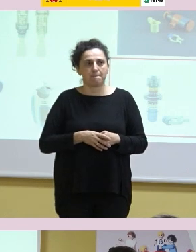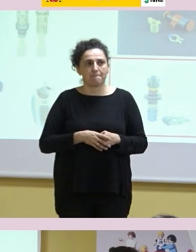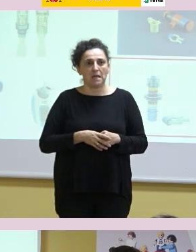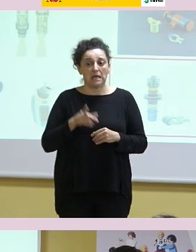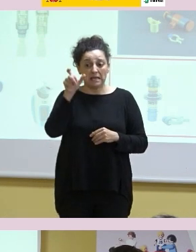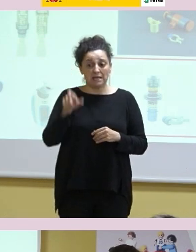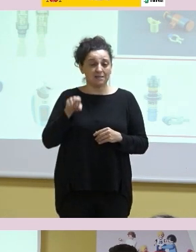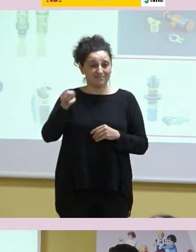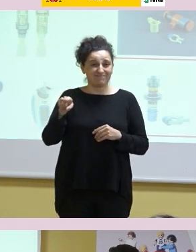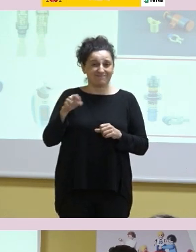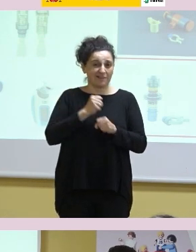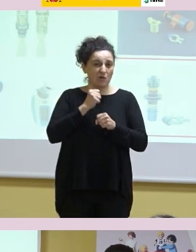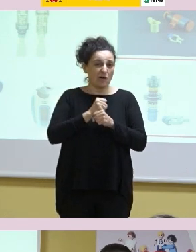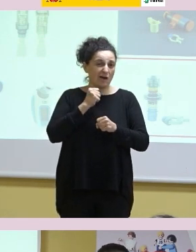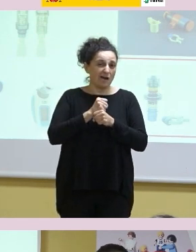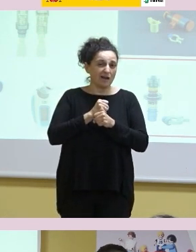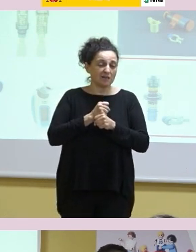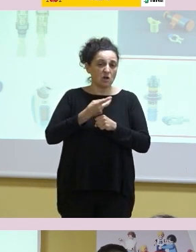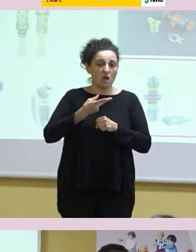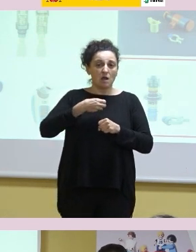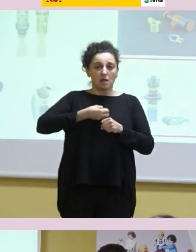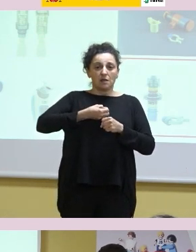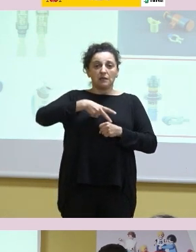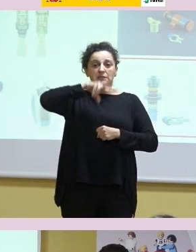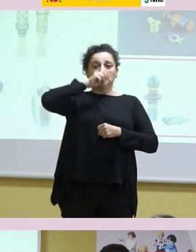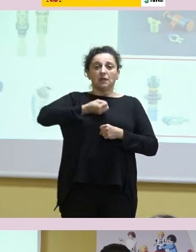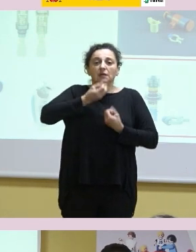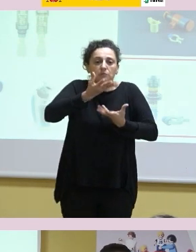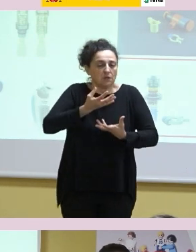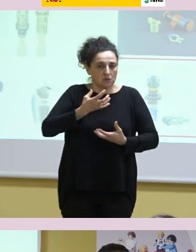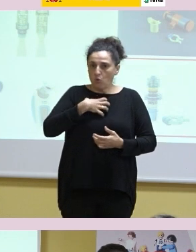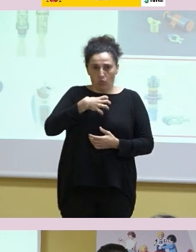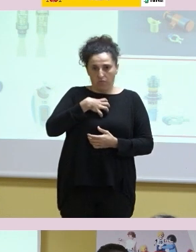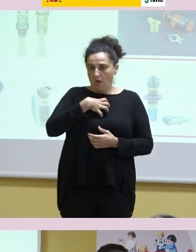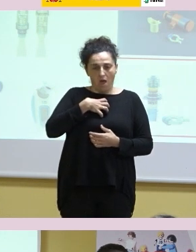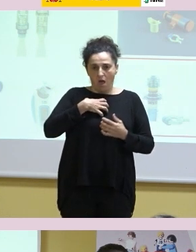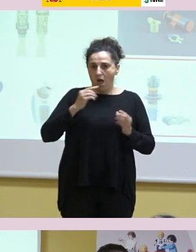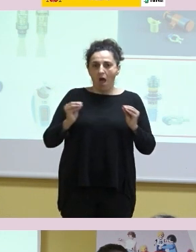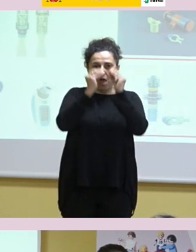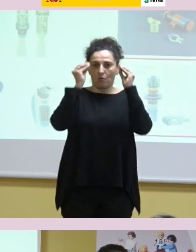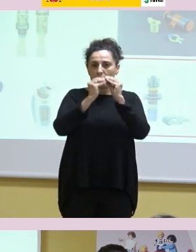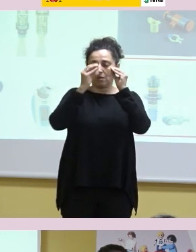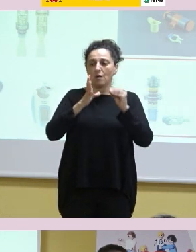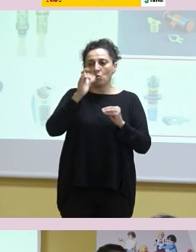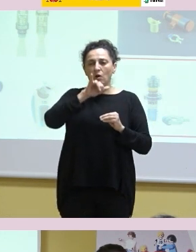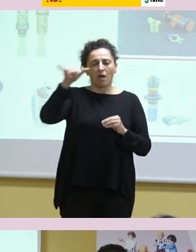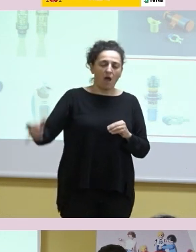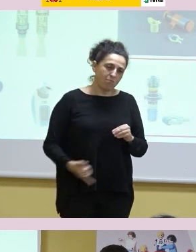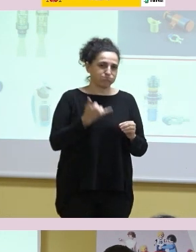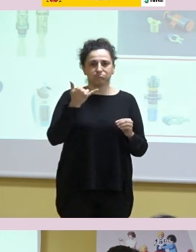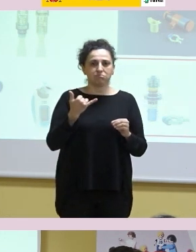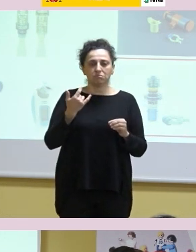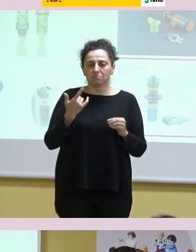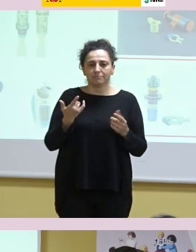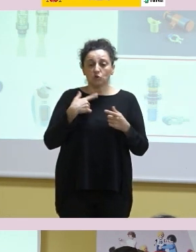con el otro dispositivo, que se trabajan los dos a la vez, porque la fatiga no iba a ser posible controlarla en este sentido, entonces